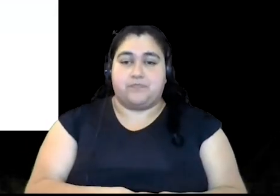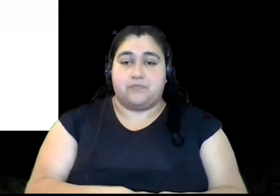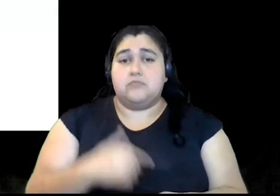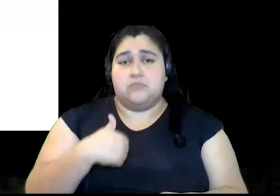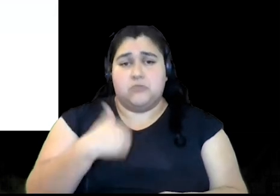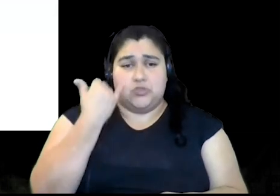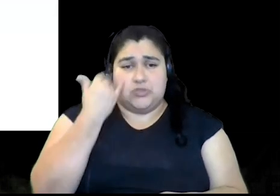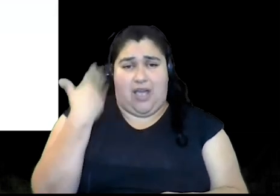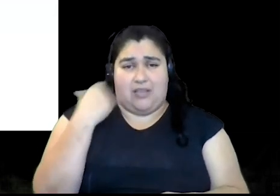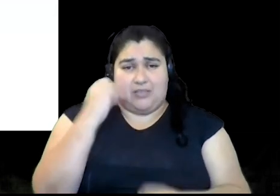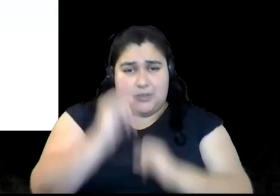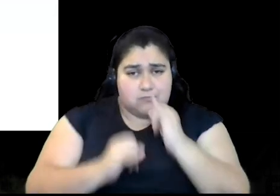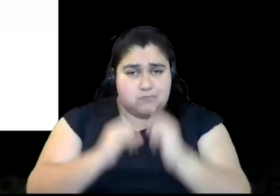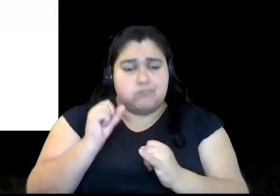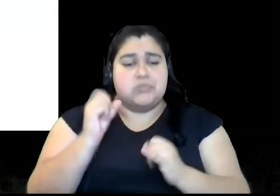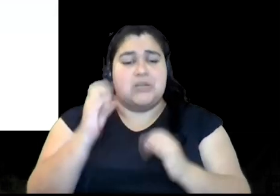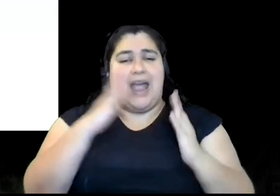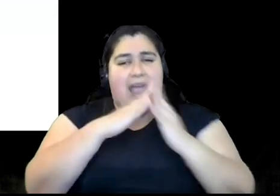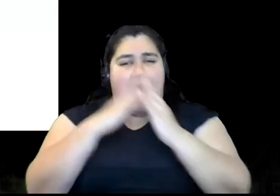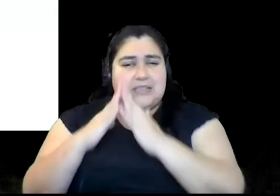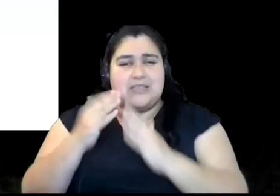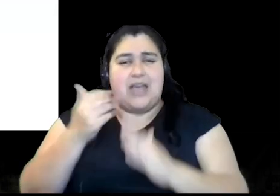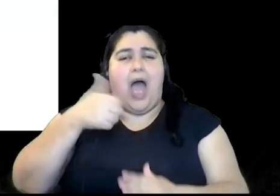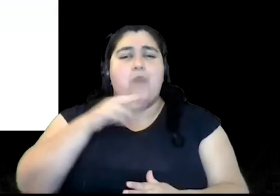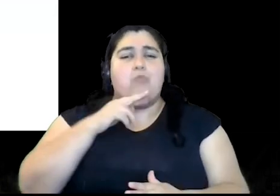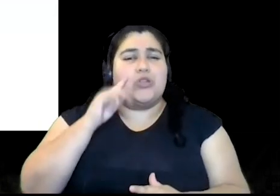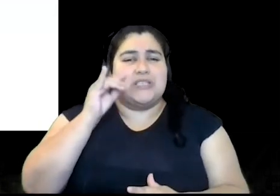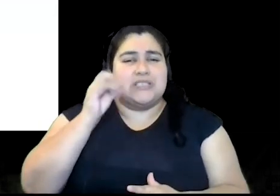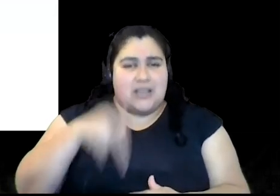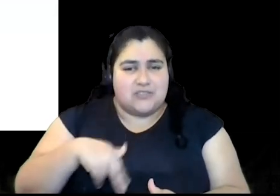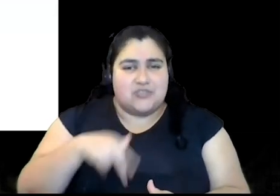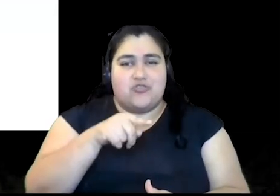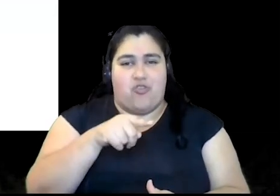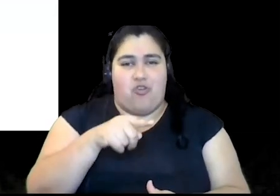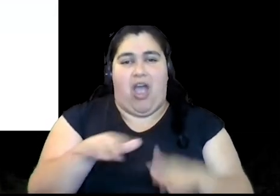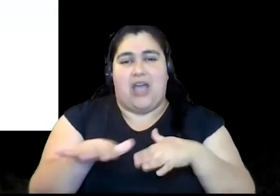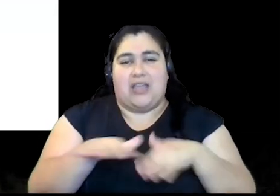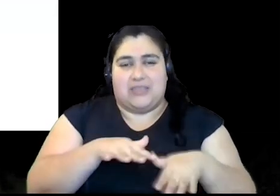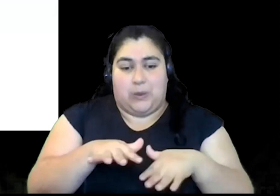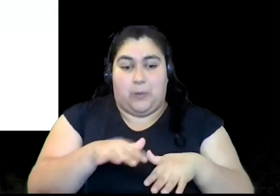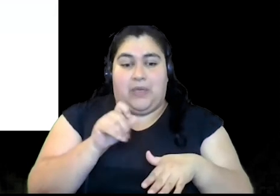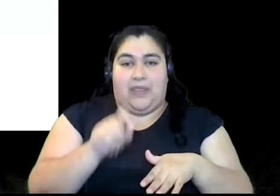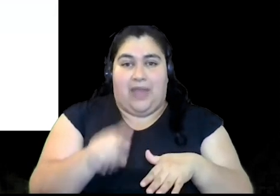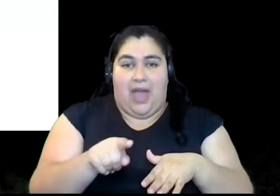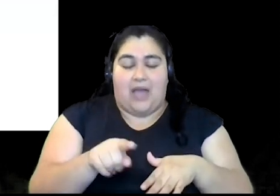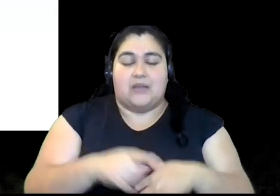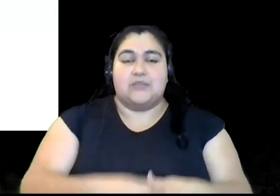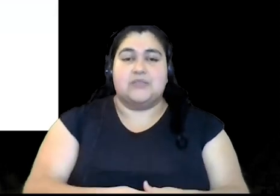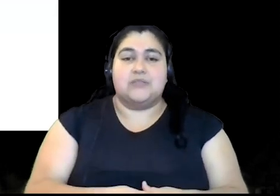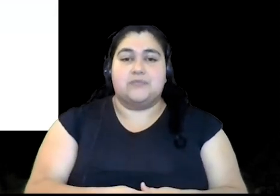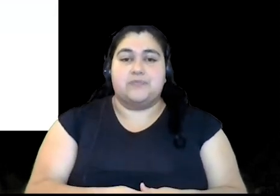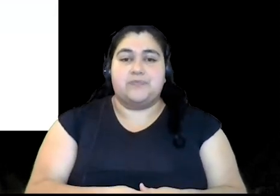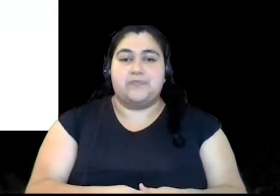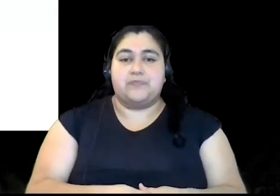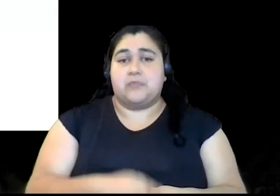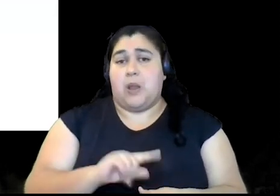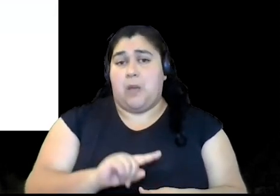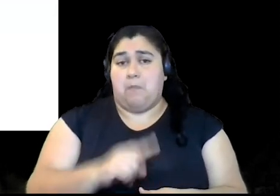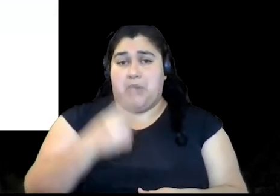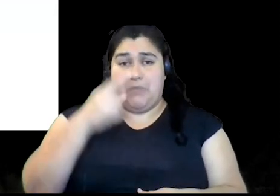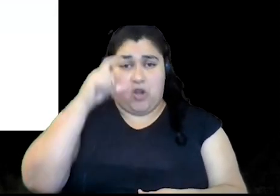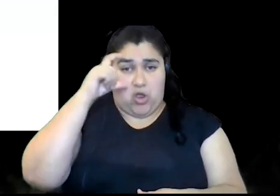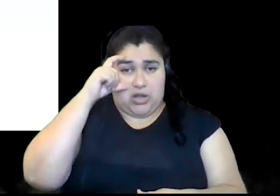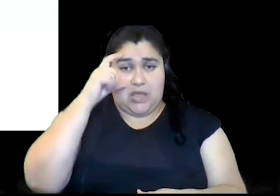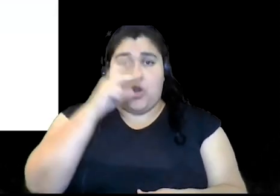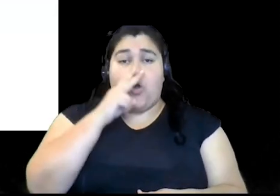que la amortización de bienes muebles o inmuebles afectados a la actividad económica a partir del